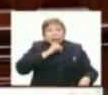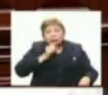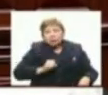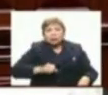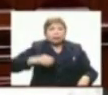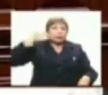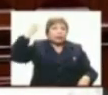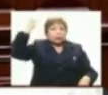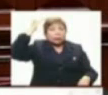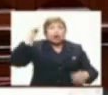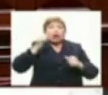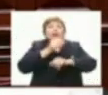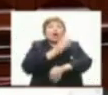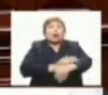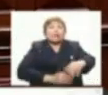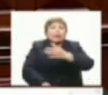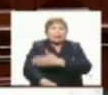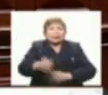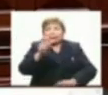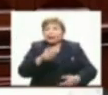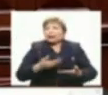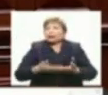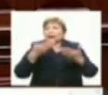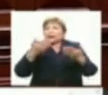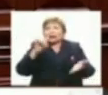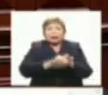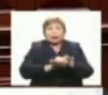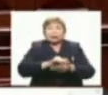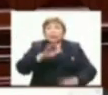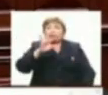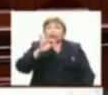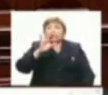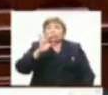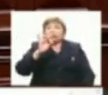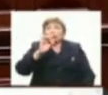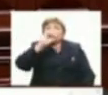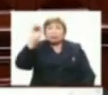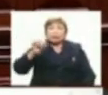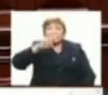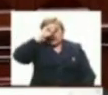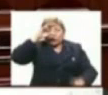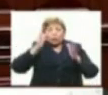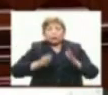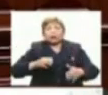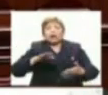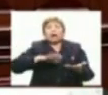mayores, personas con discapacidad, dado que 98 mil niños peruanos han